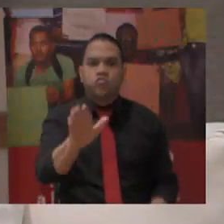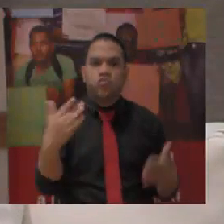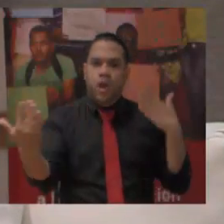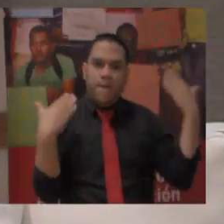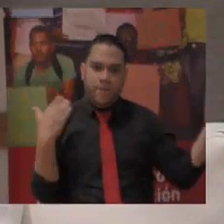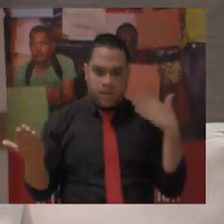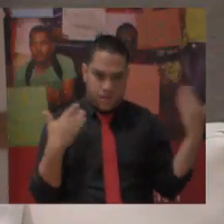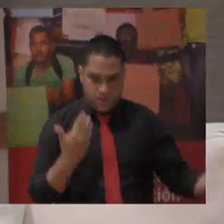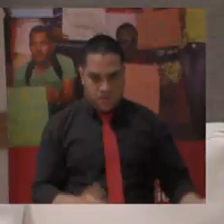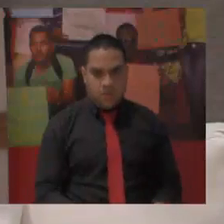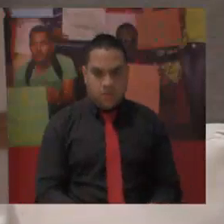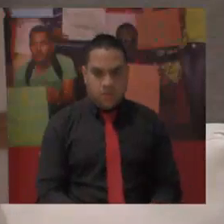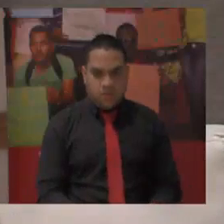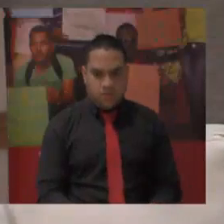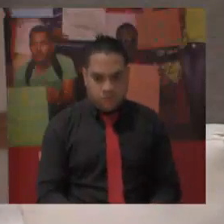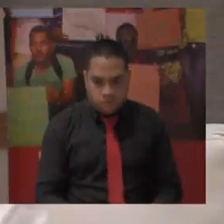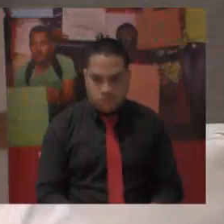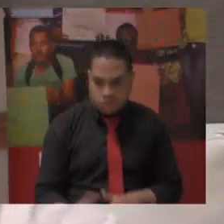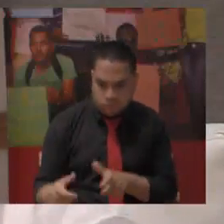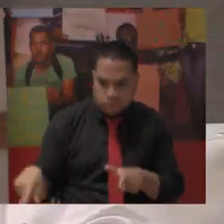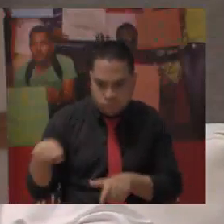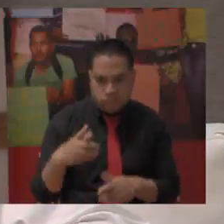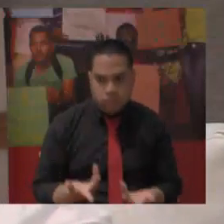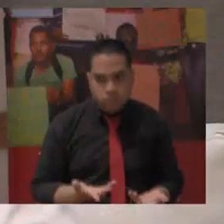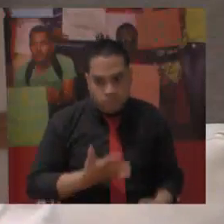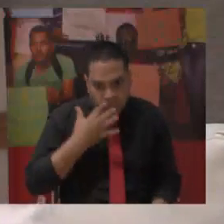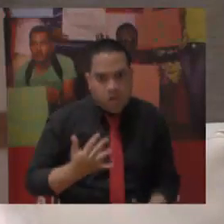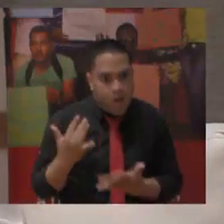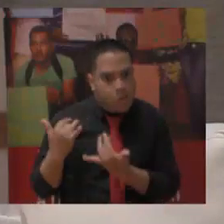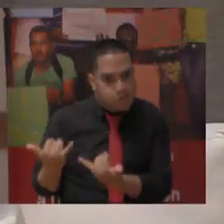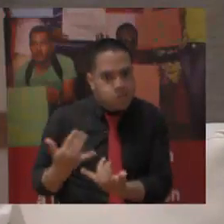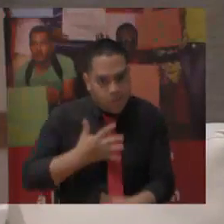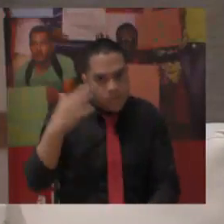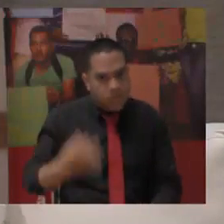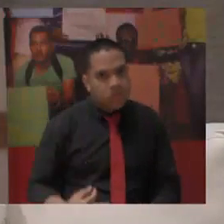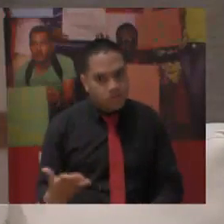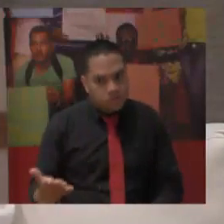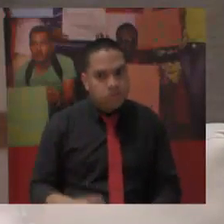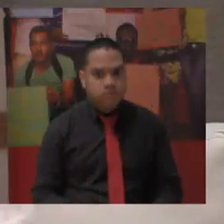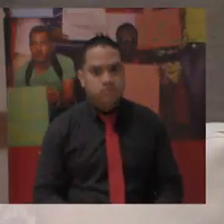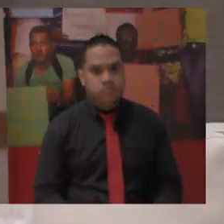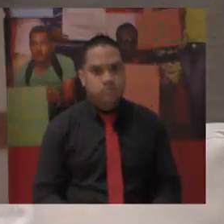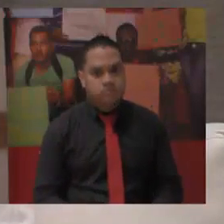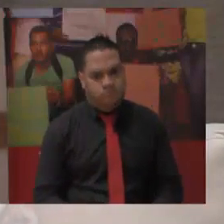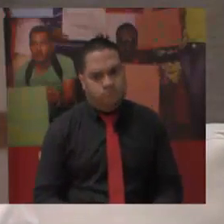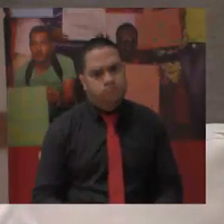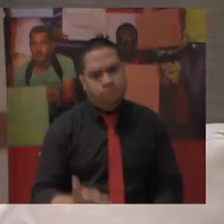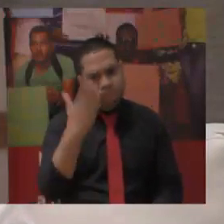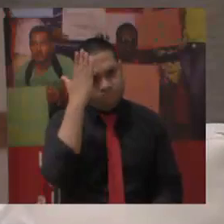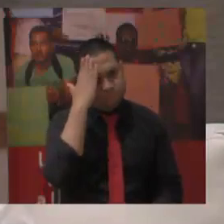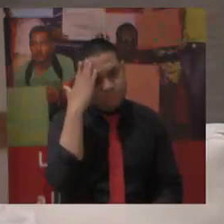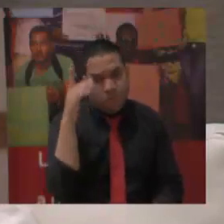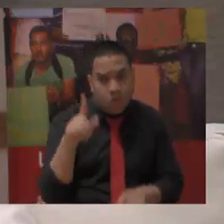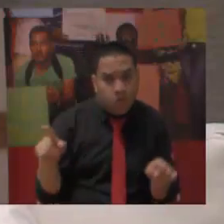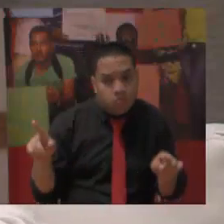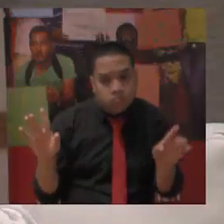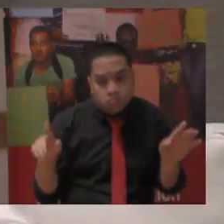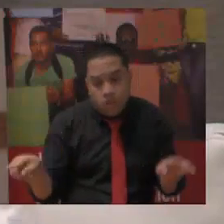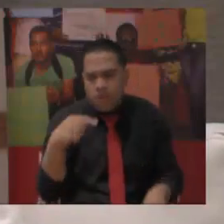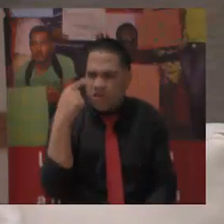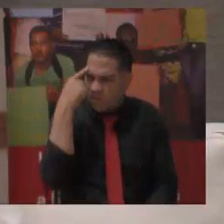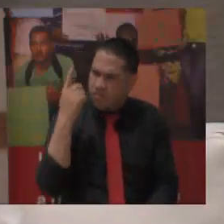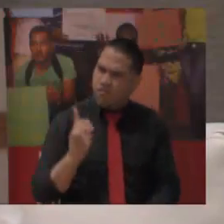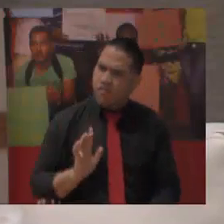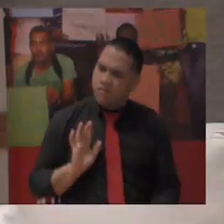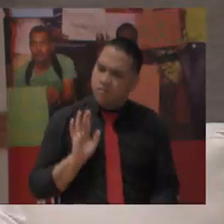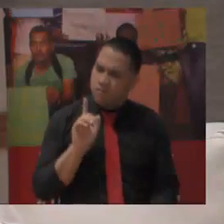campesinos. Esa es nuestra realidad y ahí estamos. Por supuesto que ustedes me dirán: no, pues